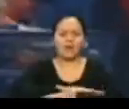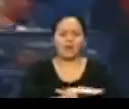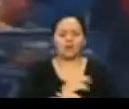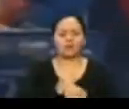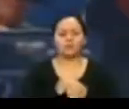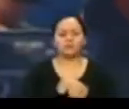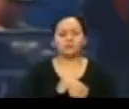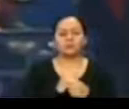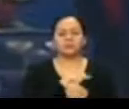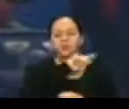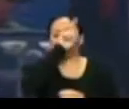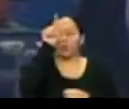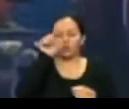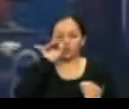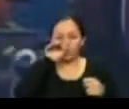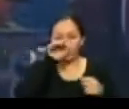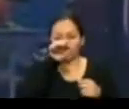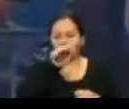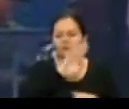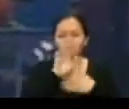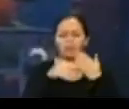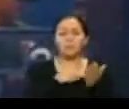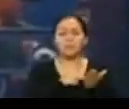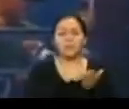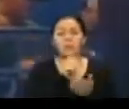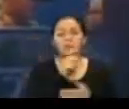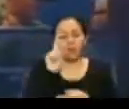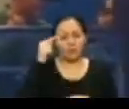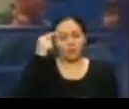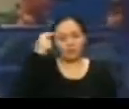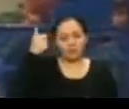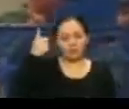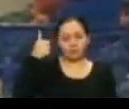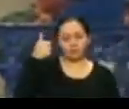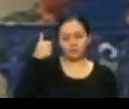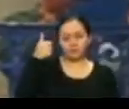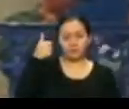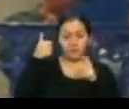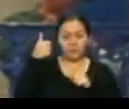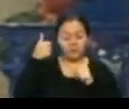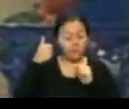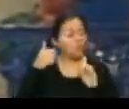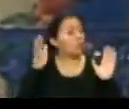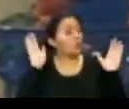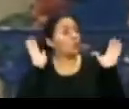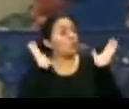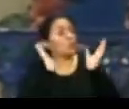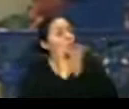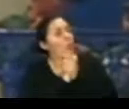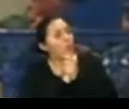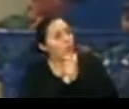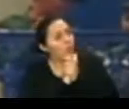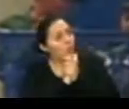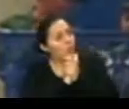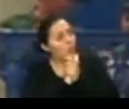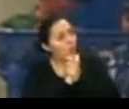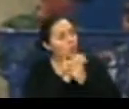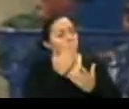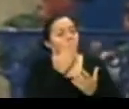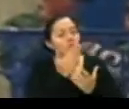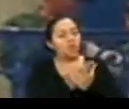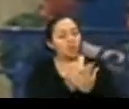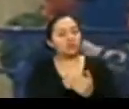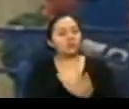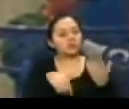hacían túneles, todo pagado por el gobierno central, y la gente se sorprendía frente a la nada. Lo